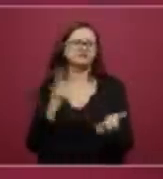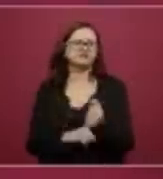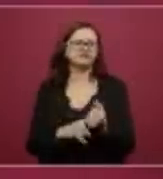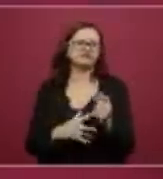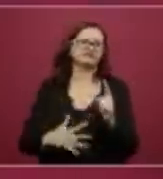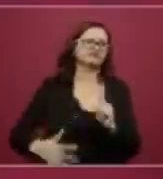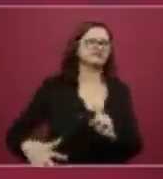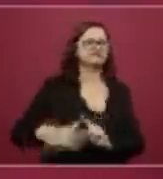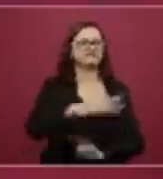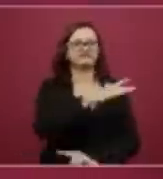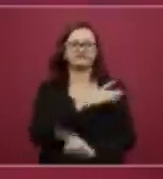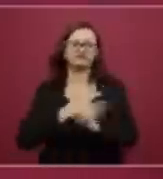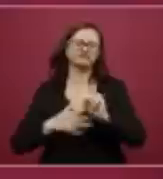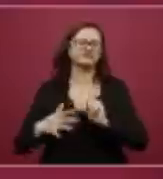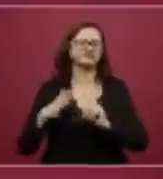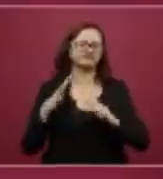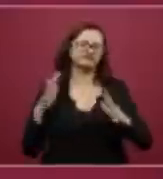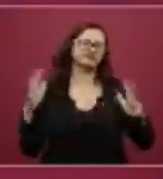por la vía armada.